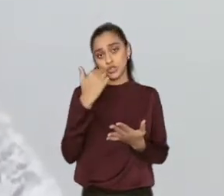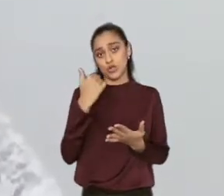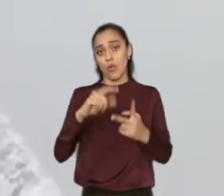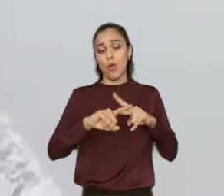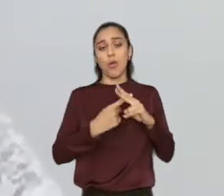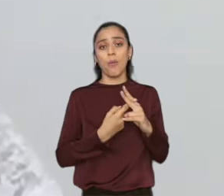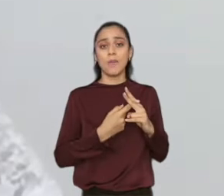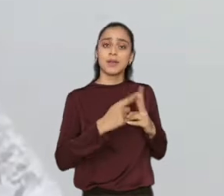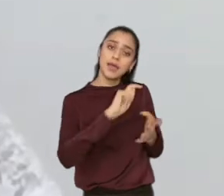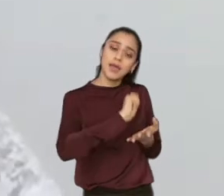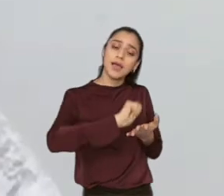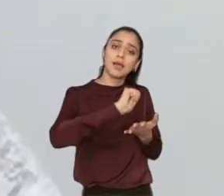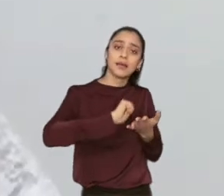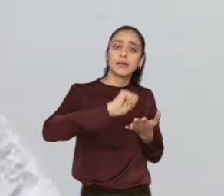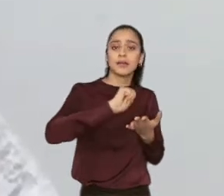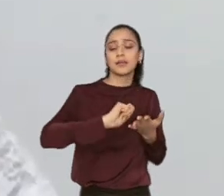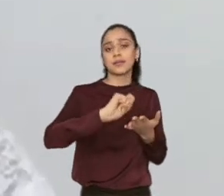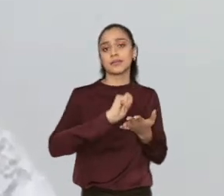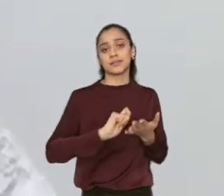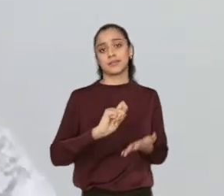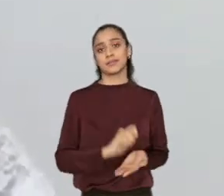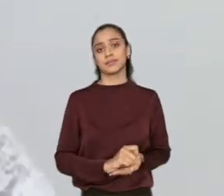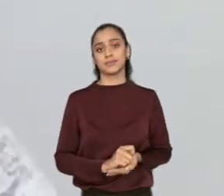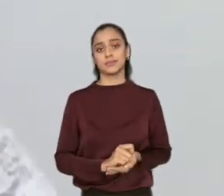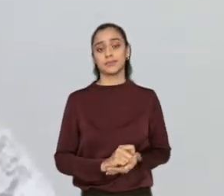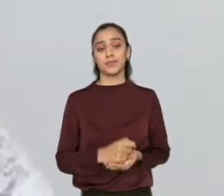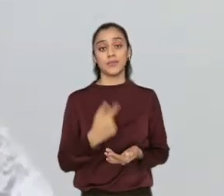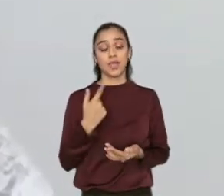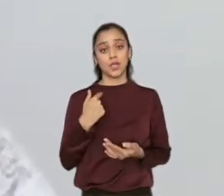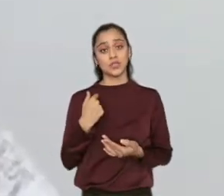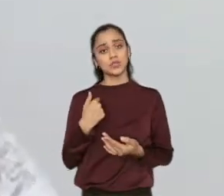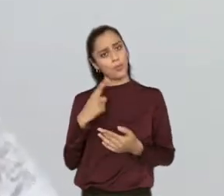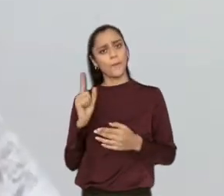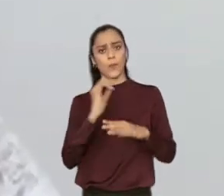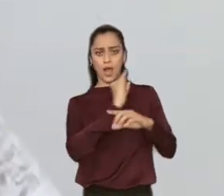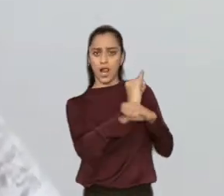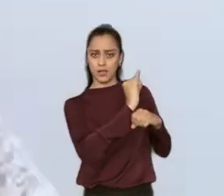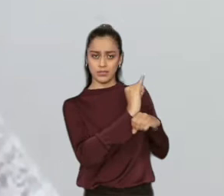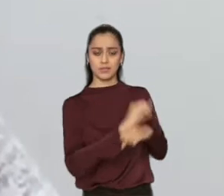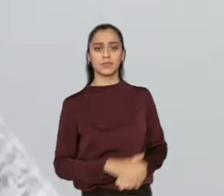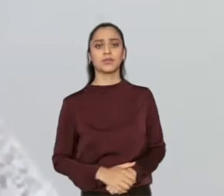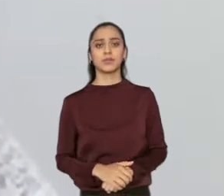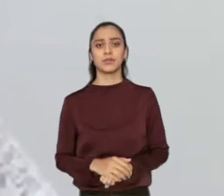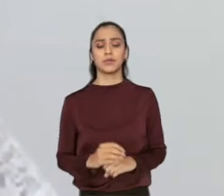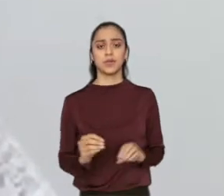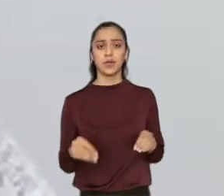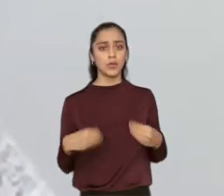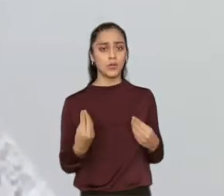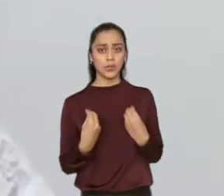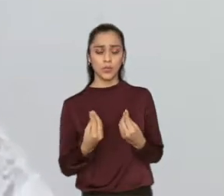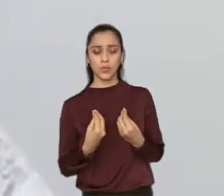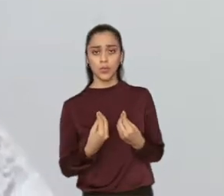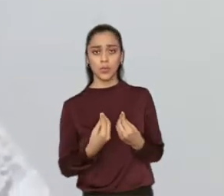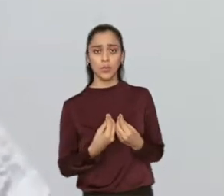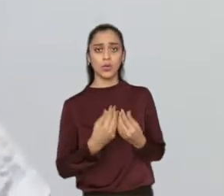a escribir cuando fui, yo soy evangélica. Y cuando